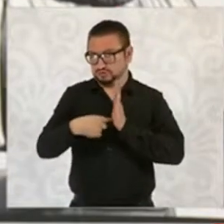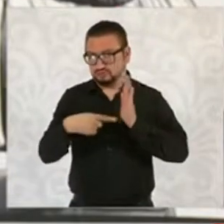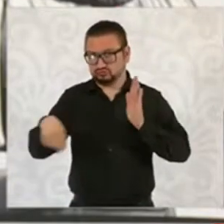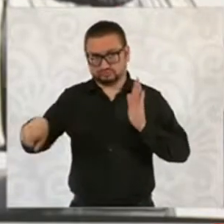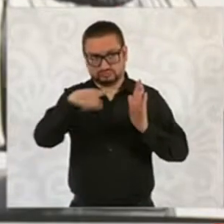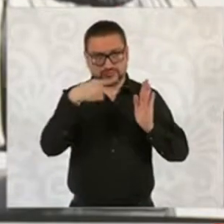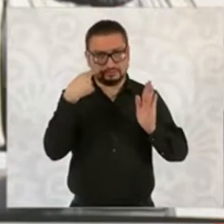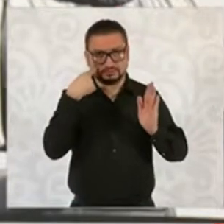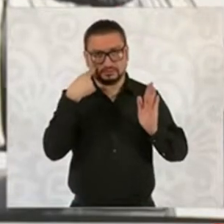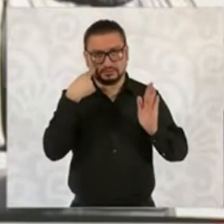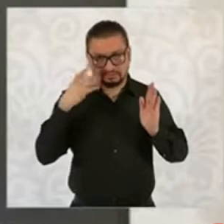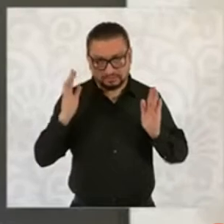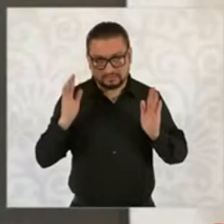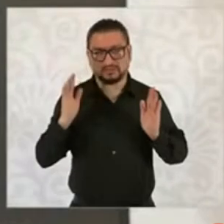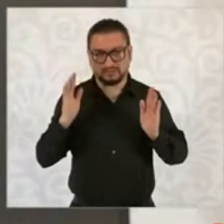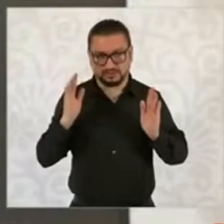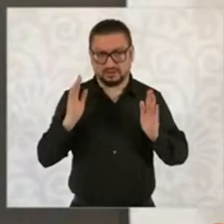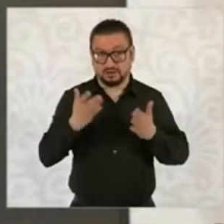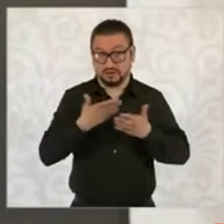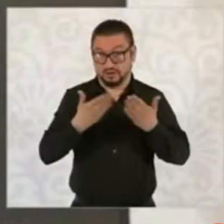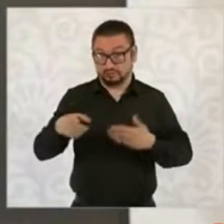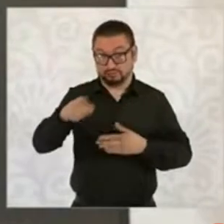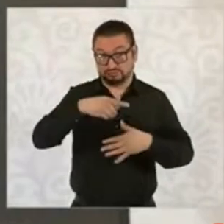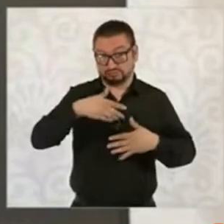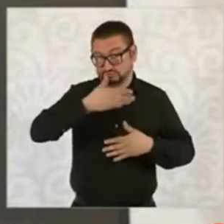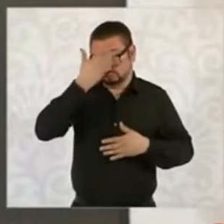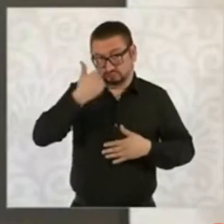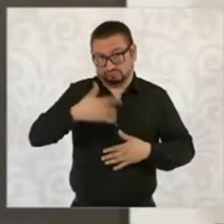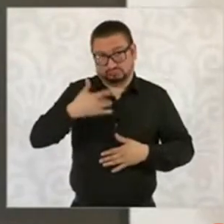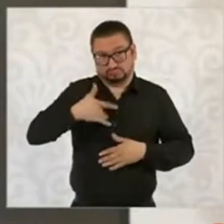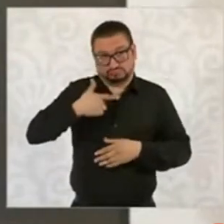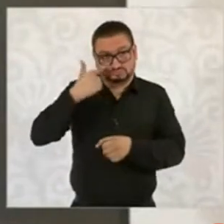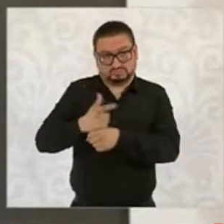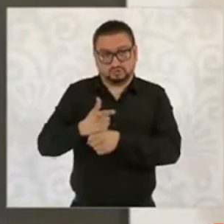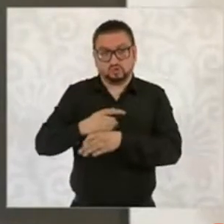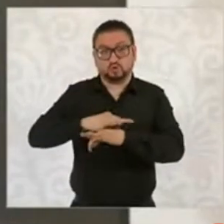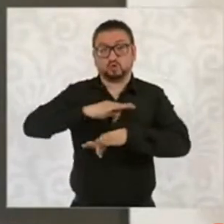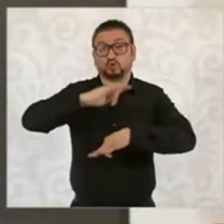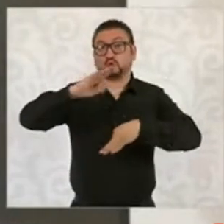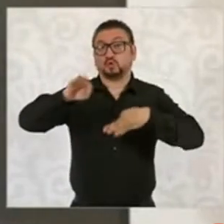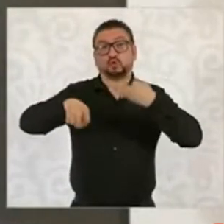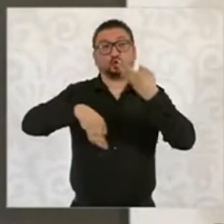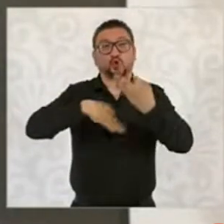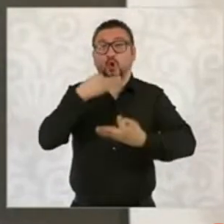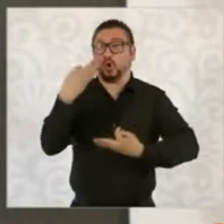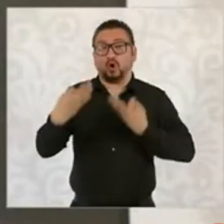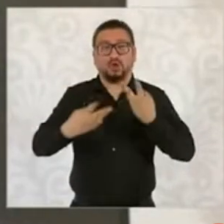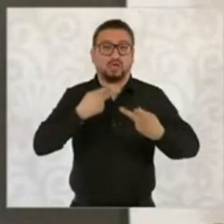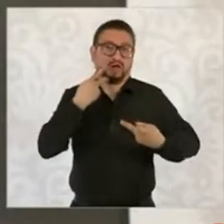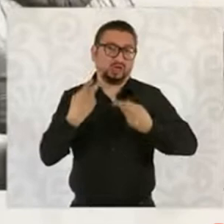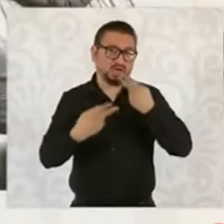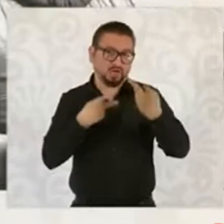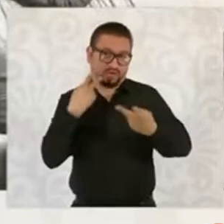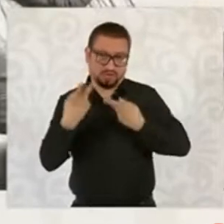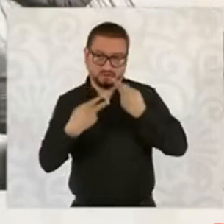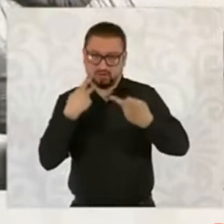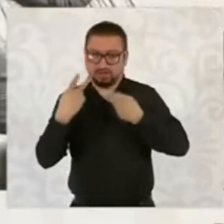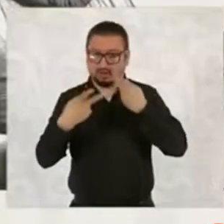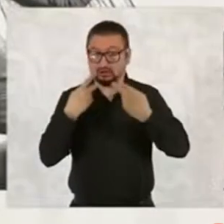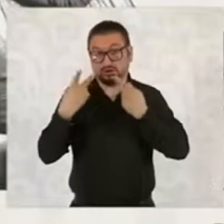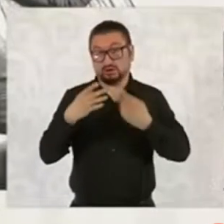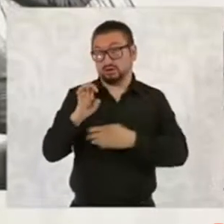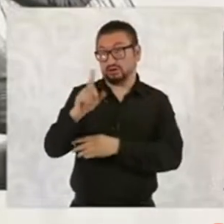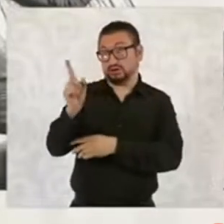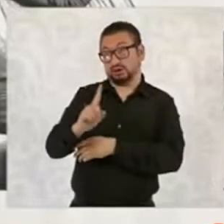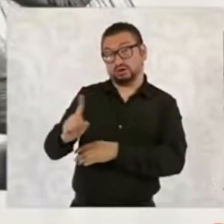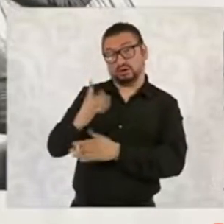Porque no sé si se han dado cuenta de que ahora todos hablan de lo mismo y reconocen a